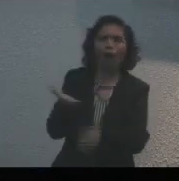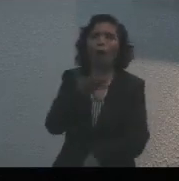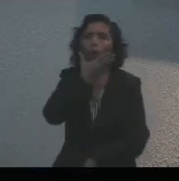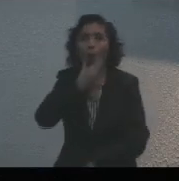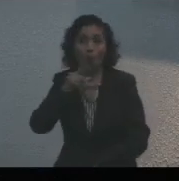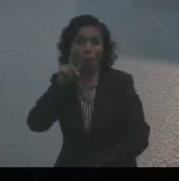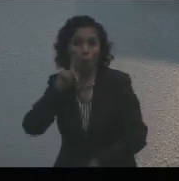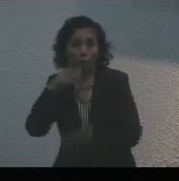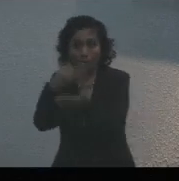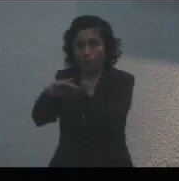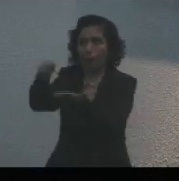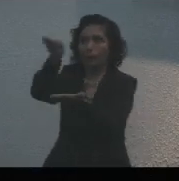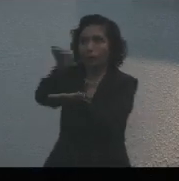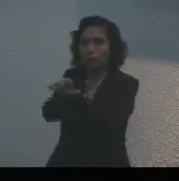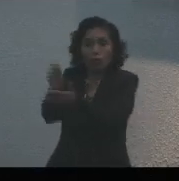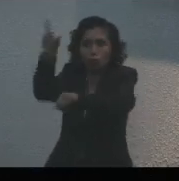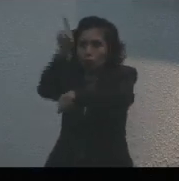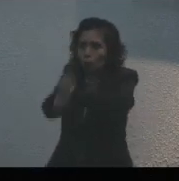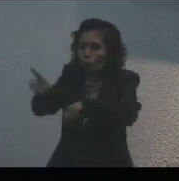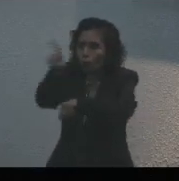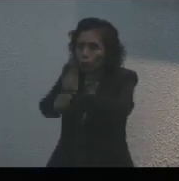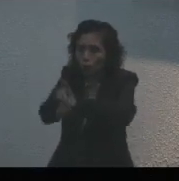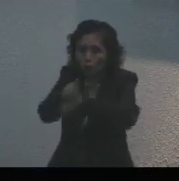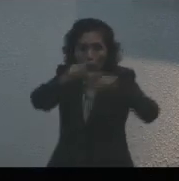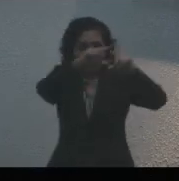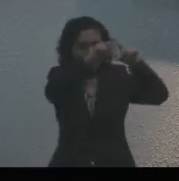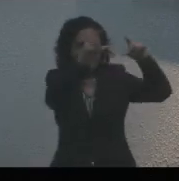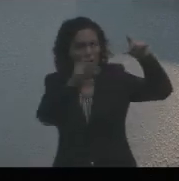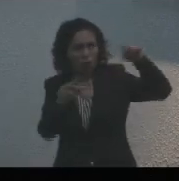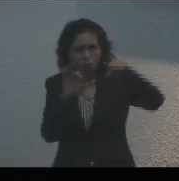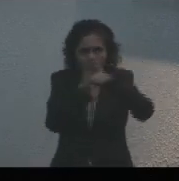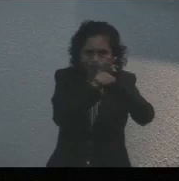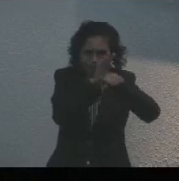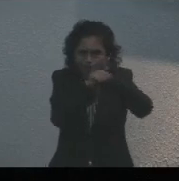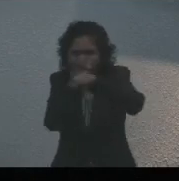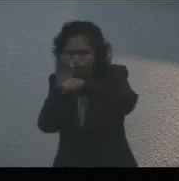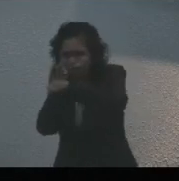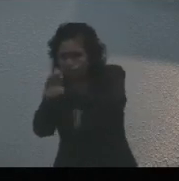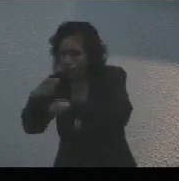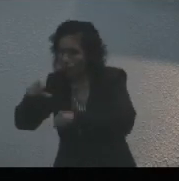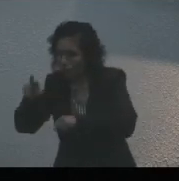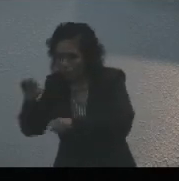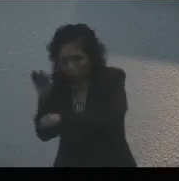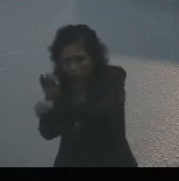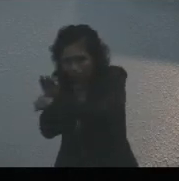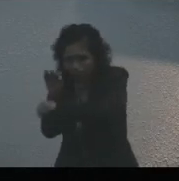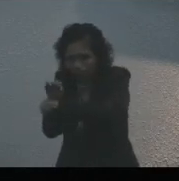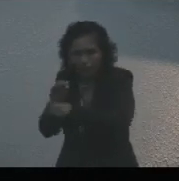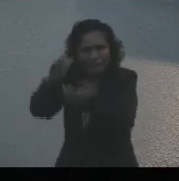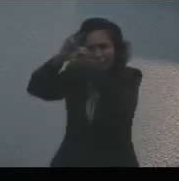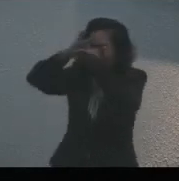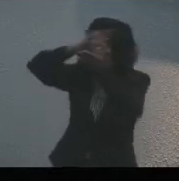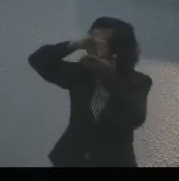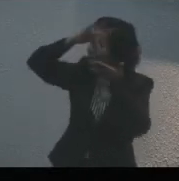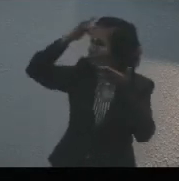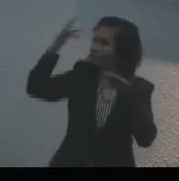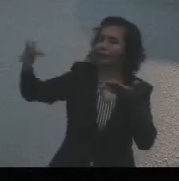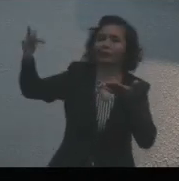hombres valientes que día a día protegen a México y a Quintana Roo. Gracias, muchas gracias.